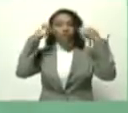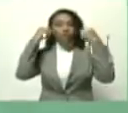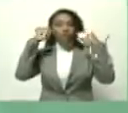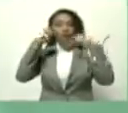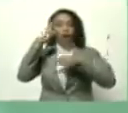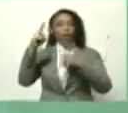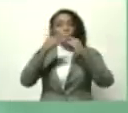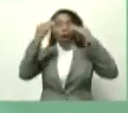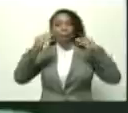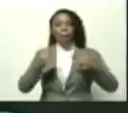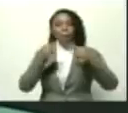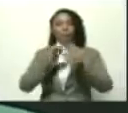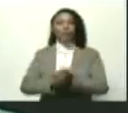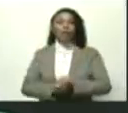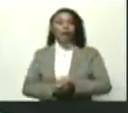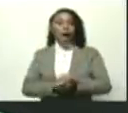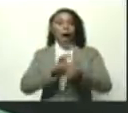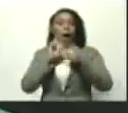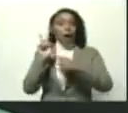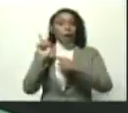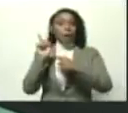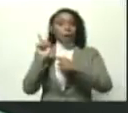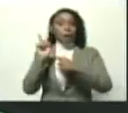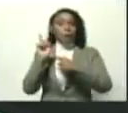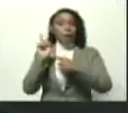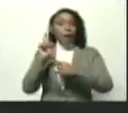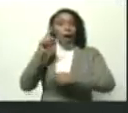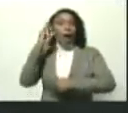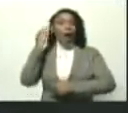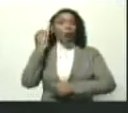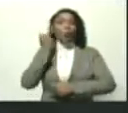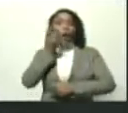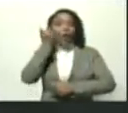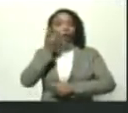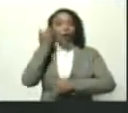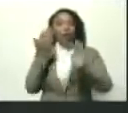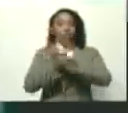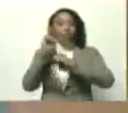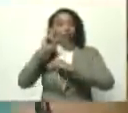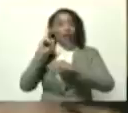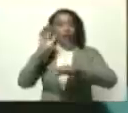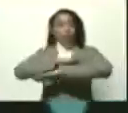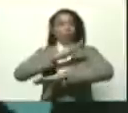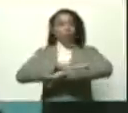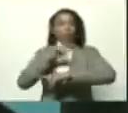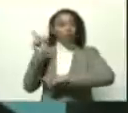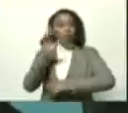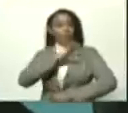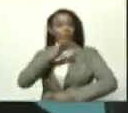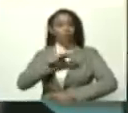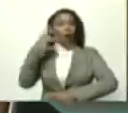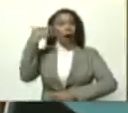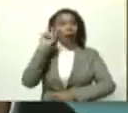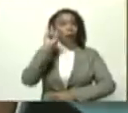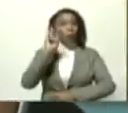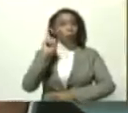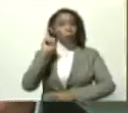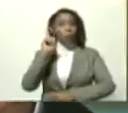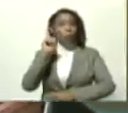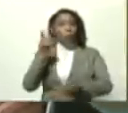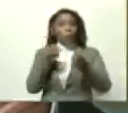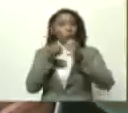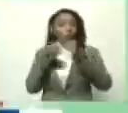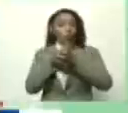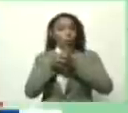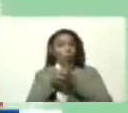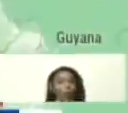los campamentos allá en La Guajira. Curiosamente, al lado de la finca de este señor hay un destacamento de la